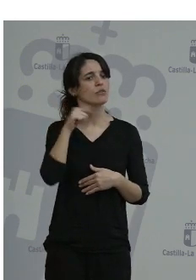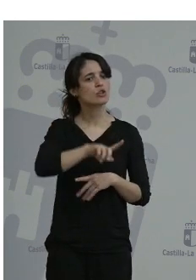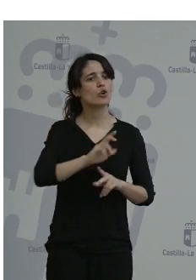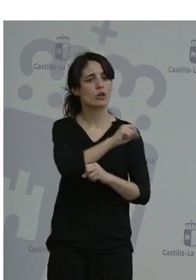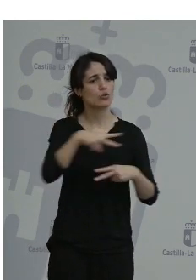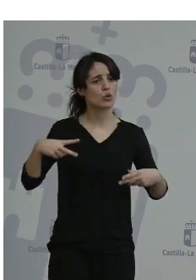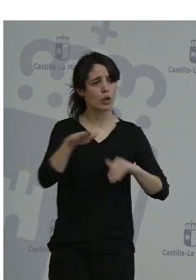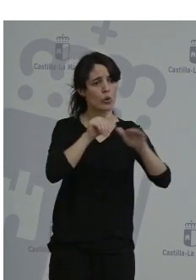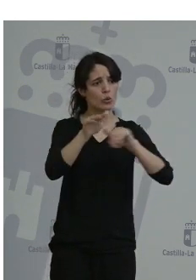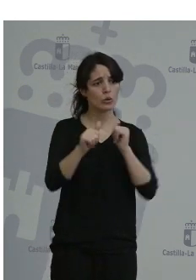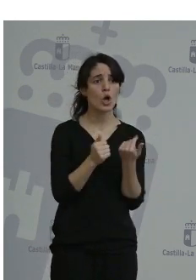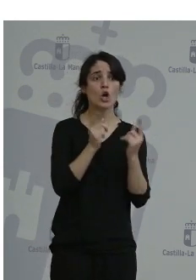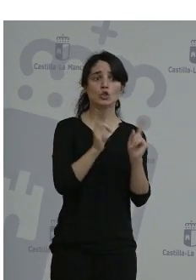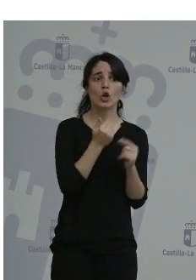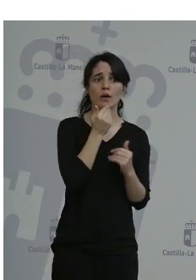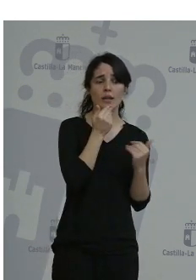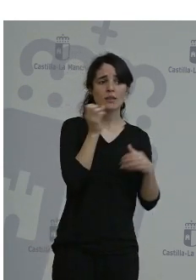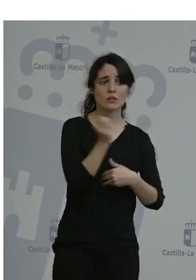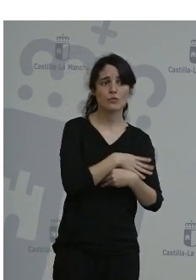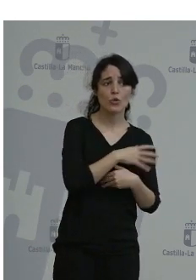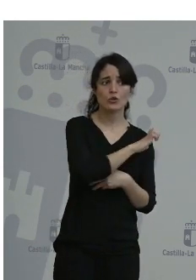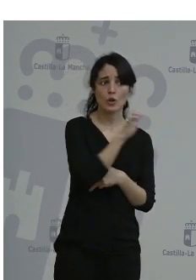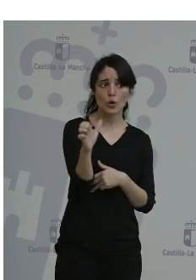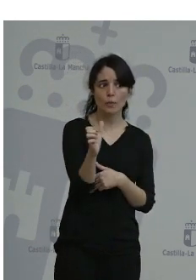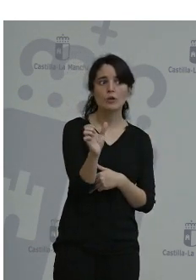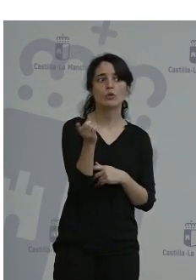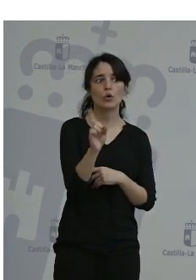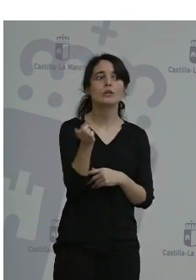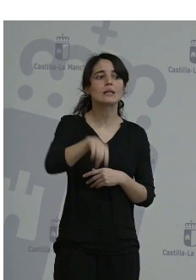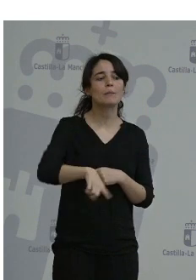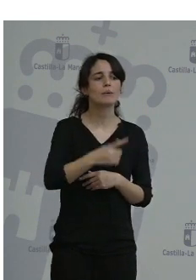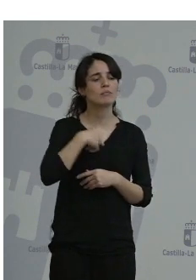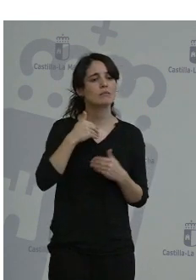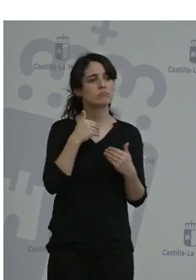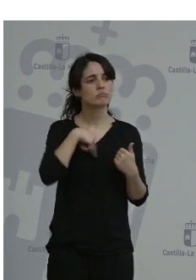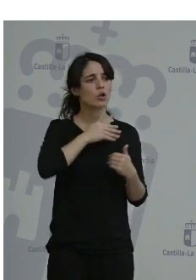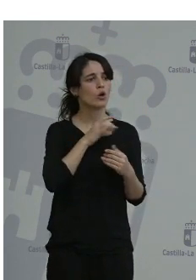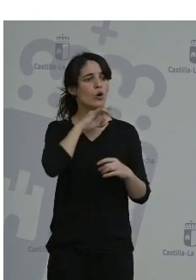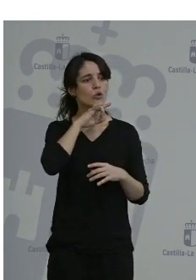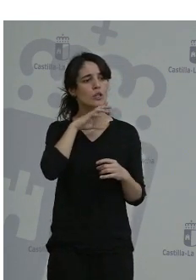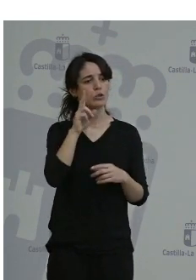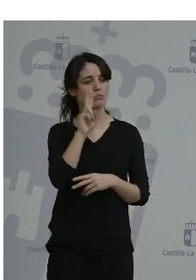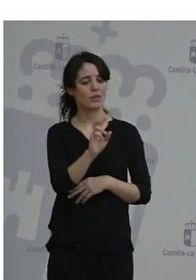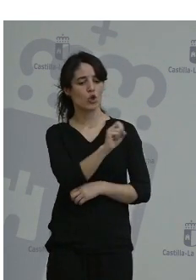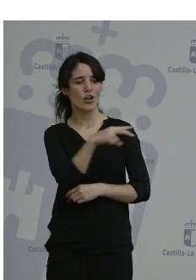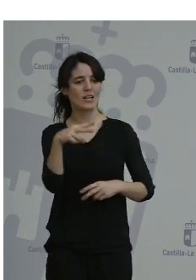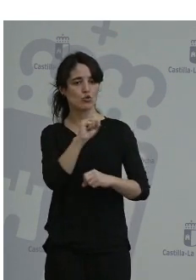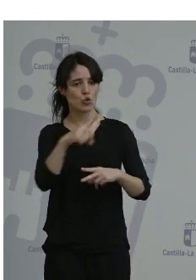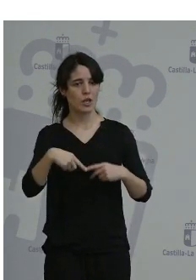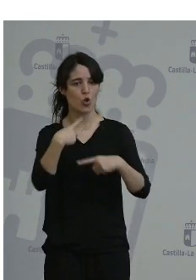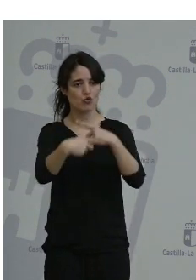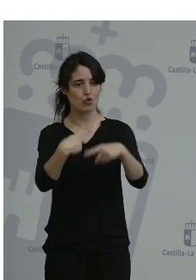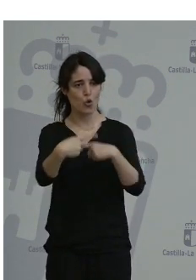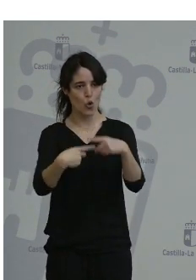pulcra gestión de los fondos europeos, que hay que serlos, sino también en los resultados que se van obteniendo día a día.